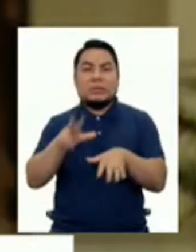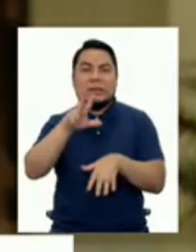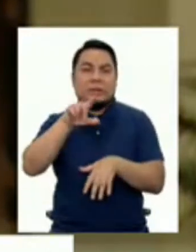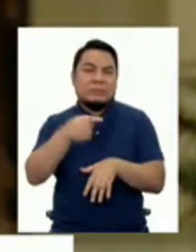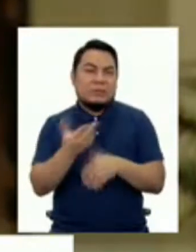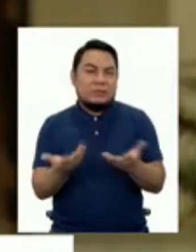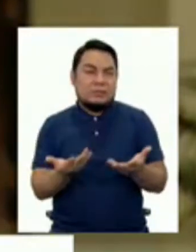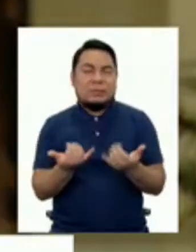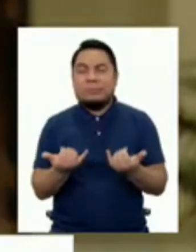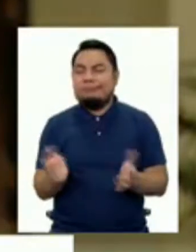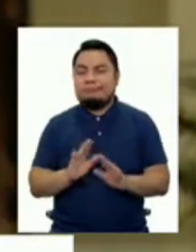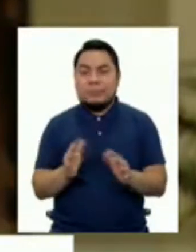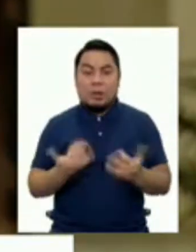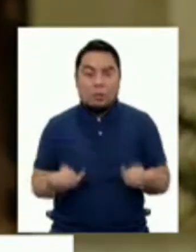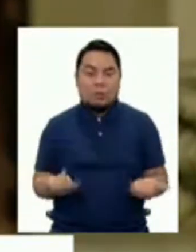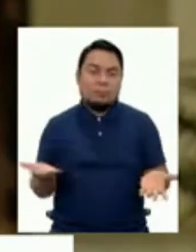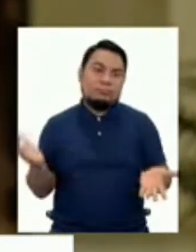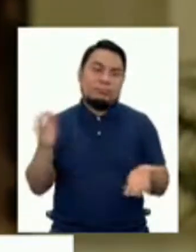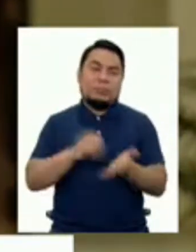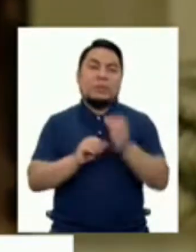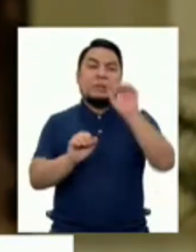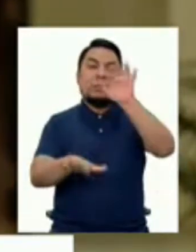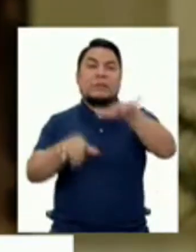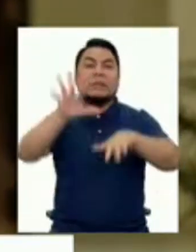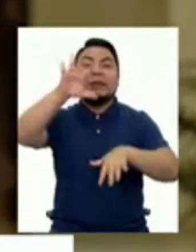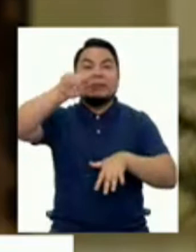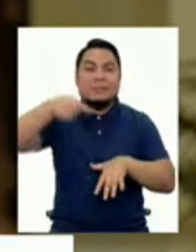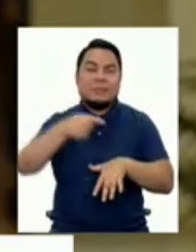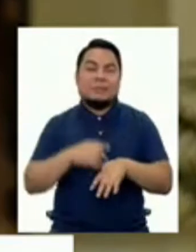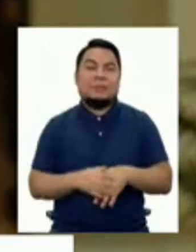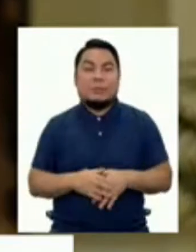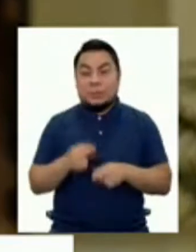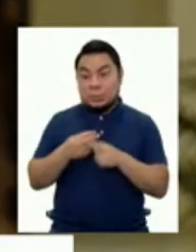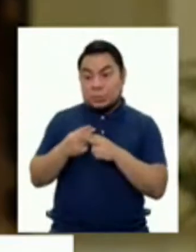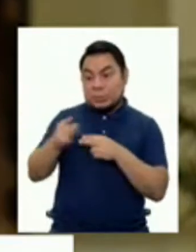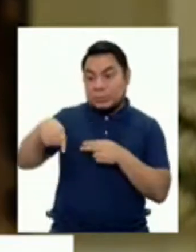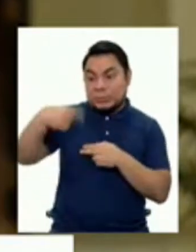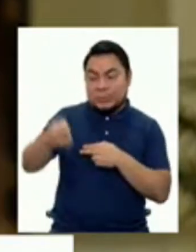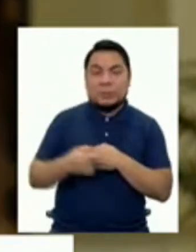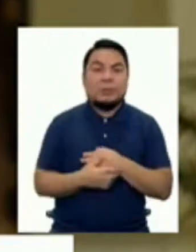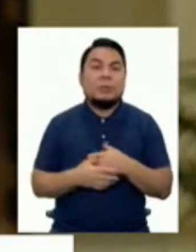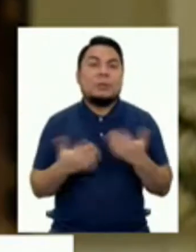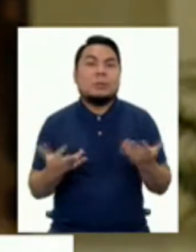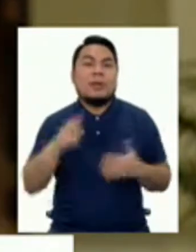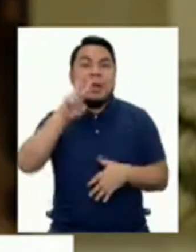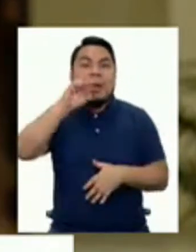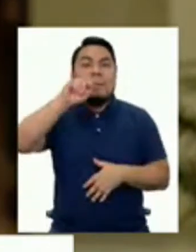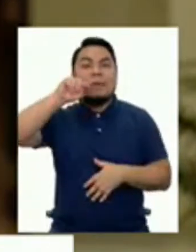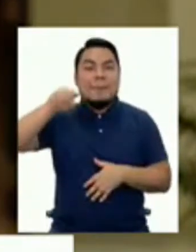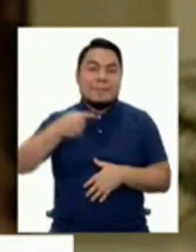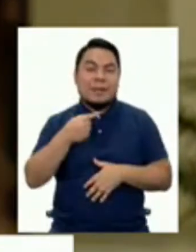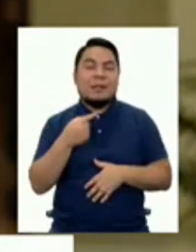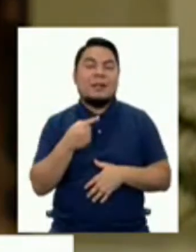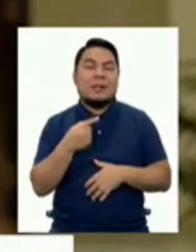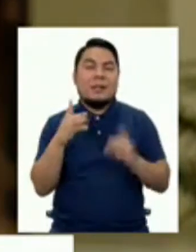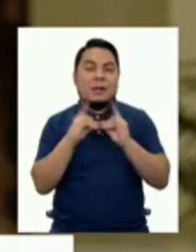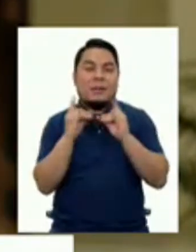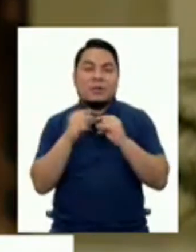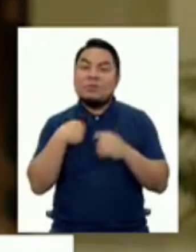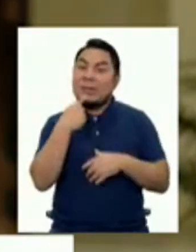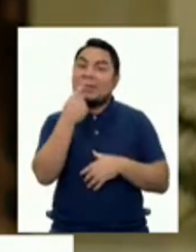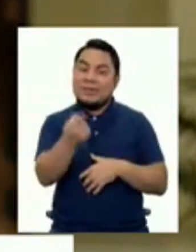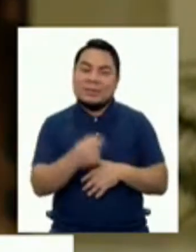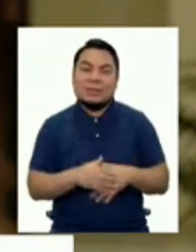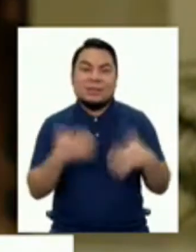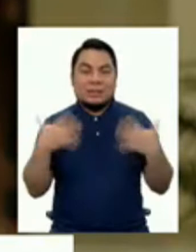Hoy ya tenemos más de 15.000 y en breve vamos a tener las 20.000 camas que nos propusimos.